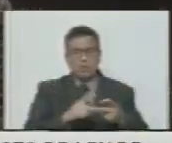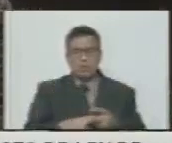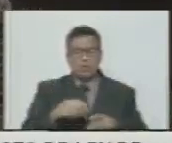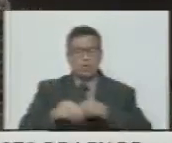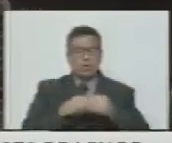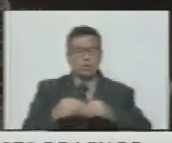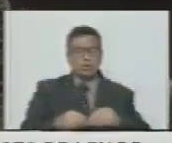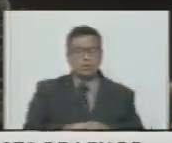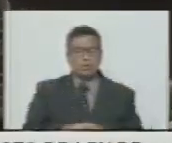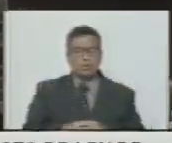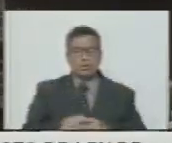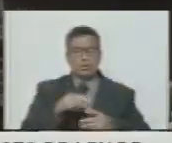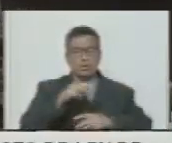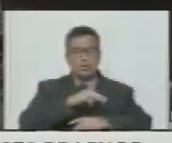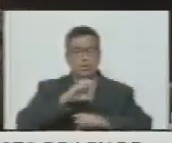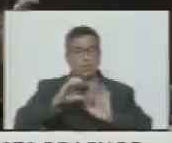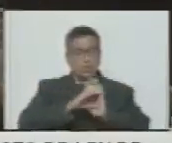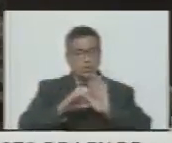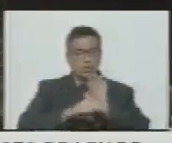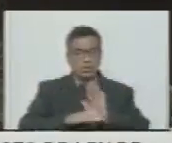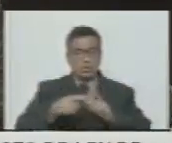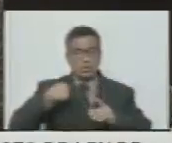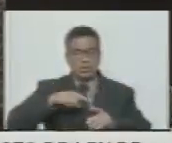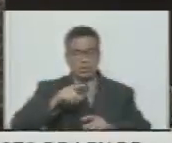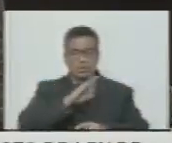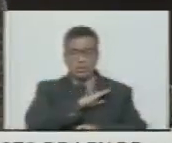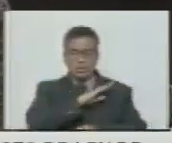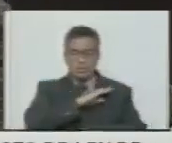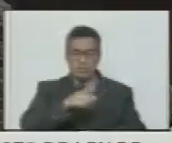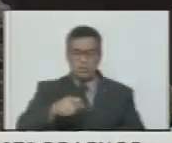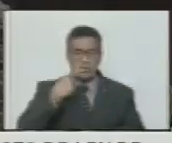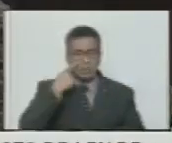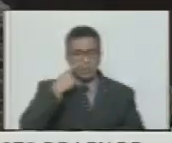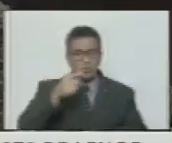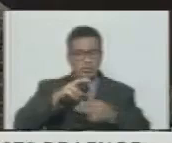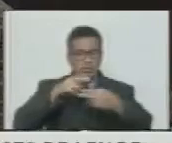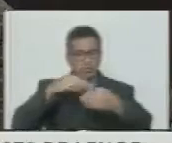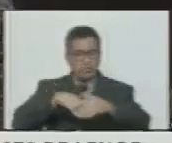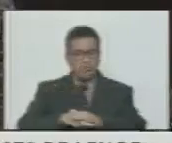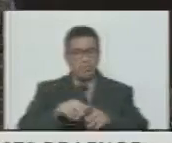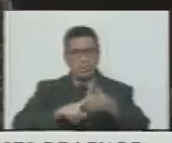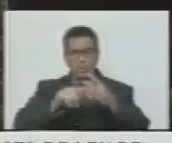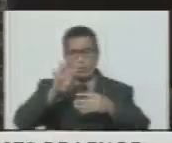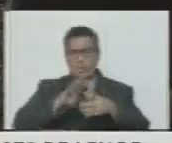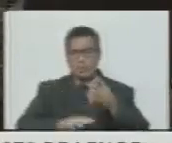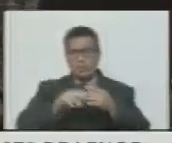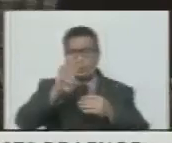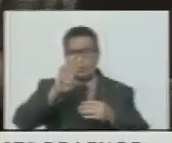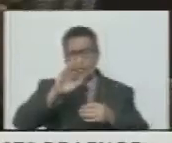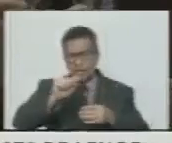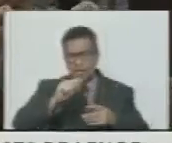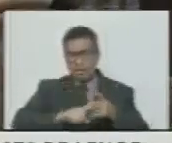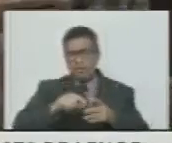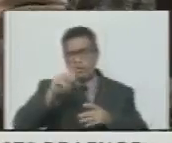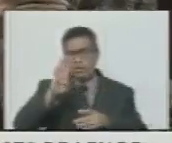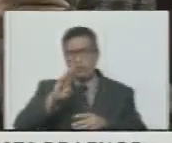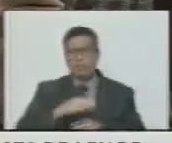económico como para el hecho de la calificación y la cualidad de la persona, cuando vemos el numeral 4A y